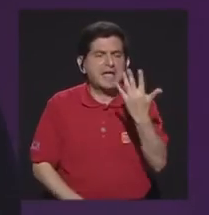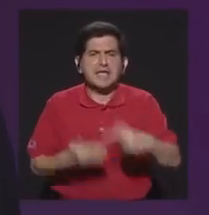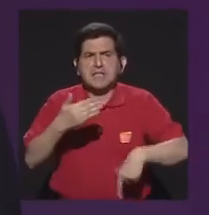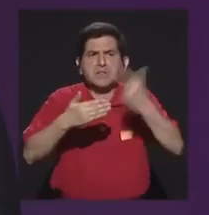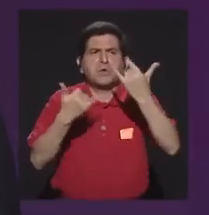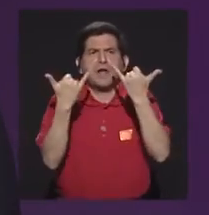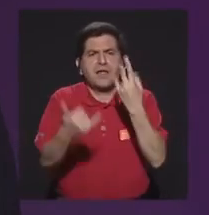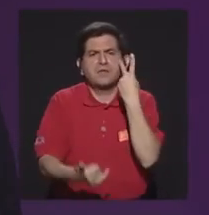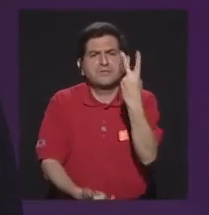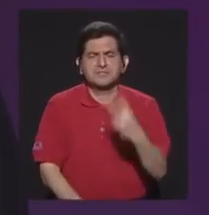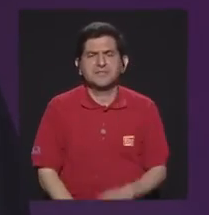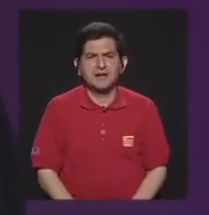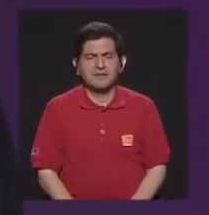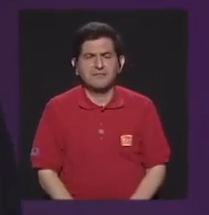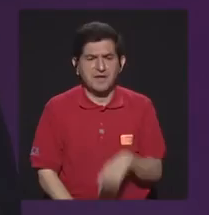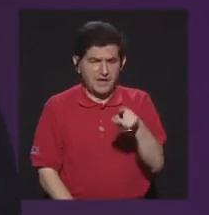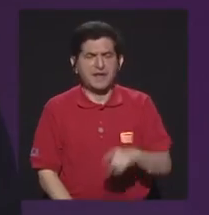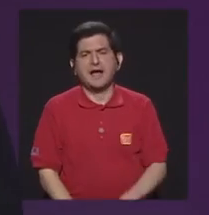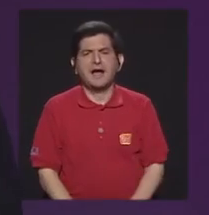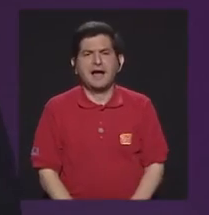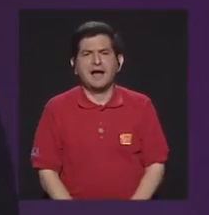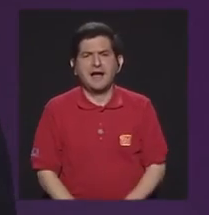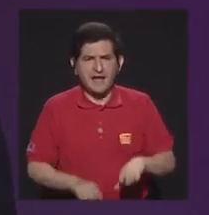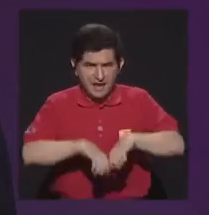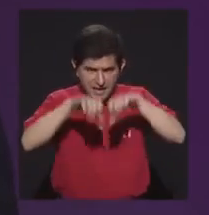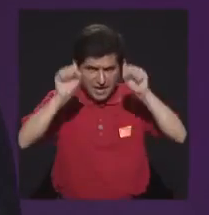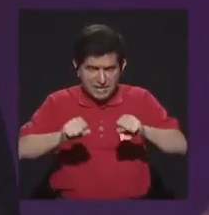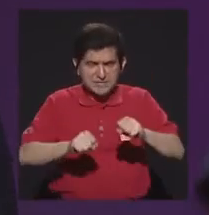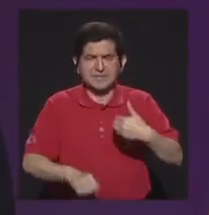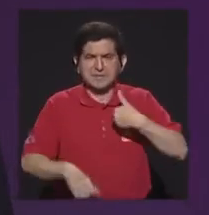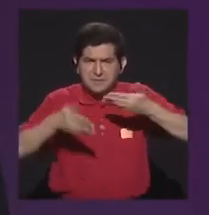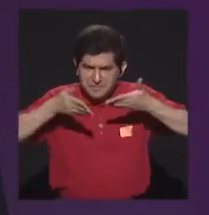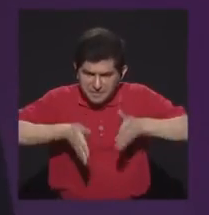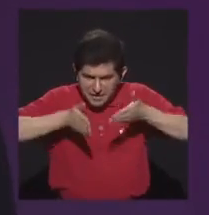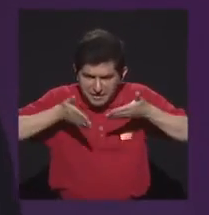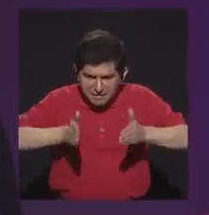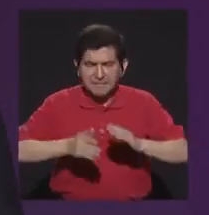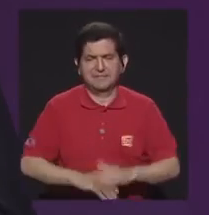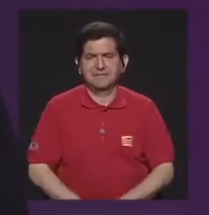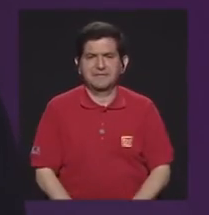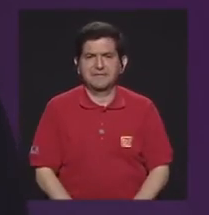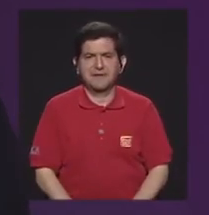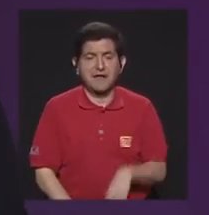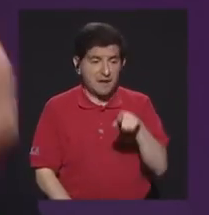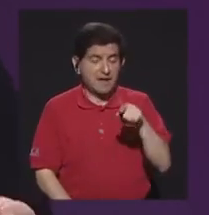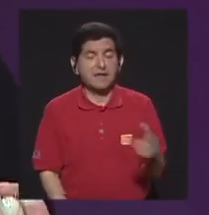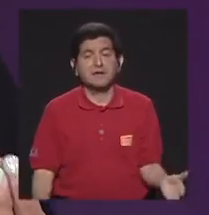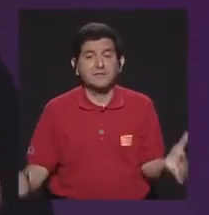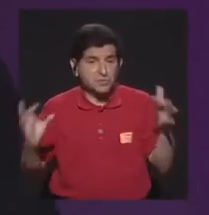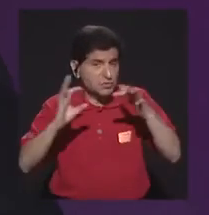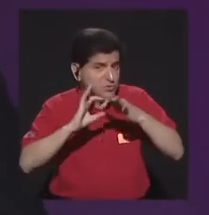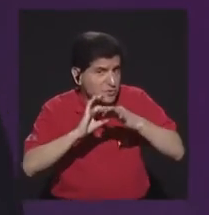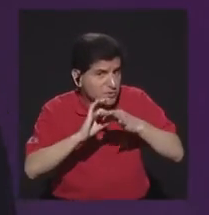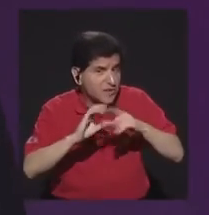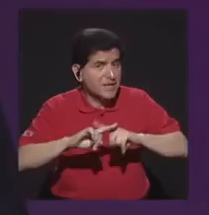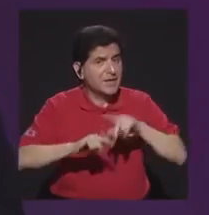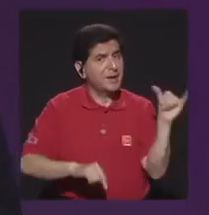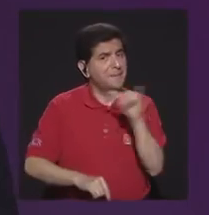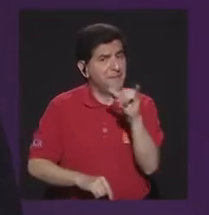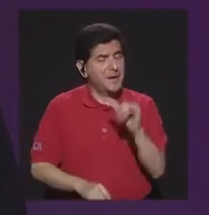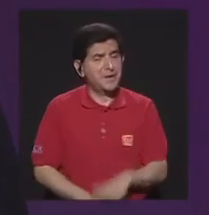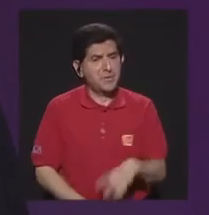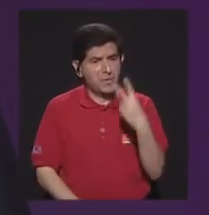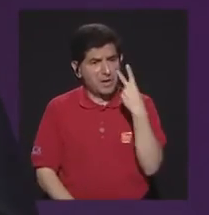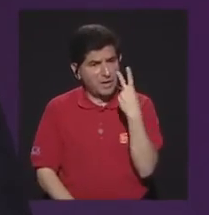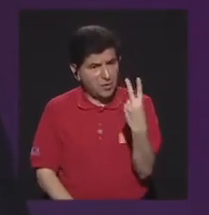ver el aparato reproductor, su funcionamiento, y ahí eso tiene que ver con la sexualidad, pero tiene que ver también, así como vemos